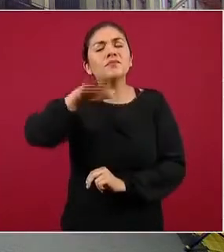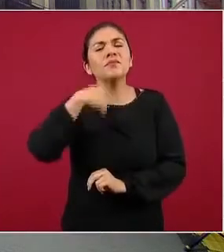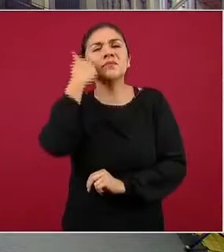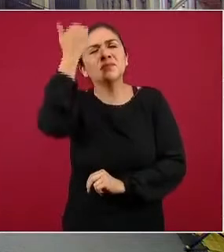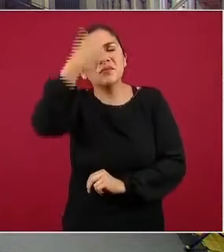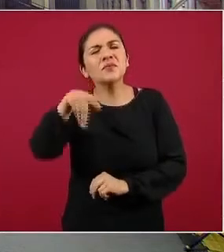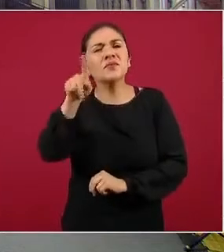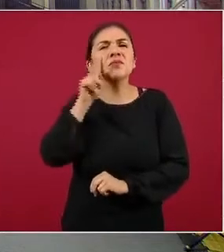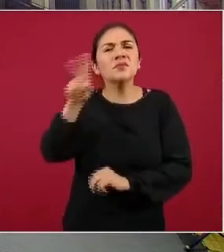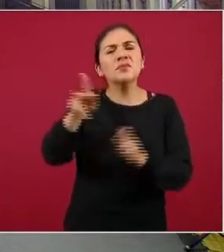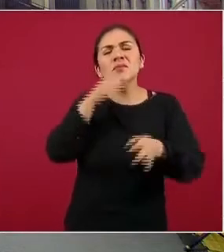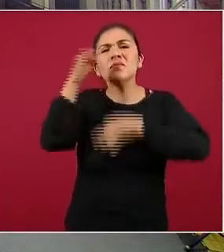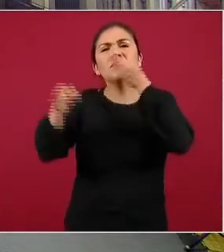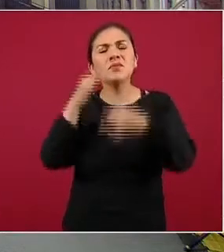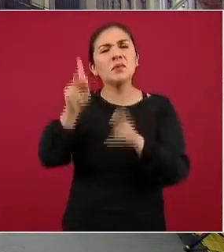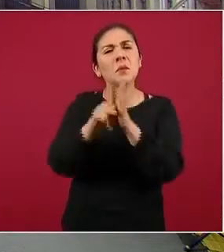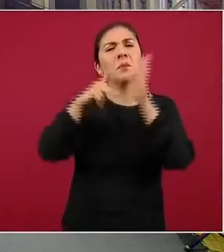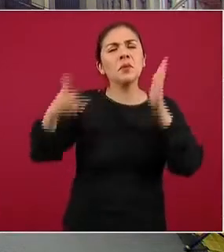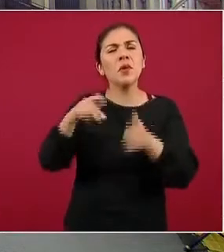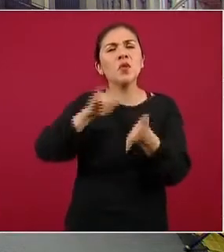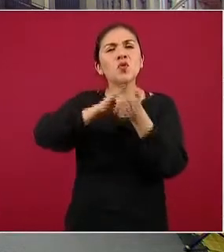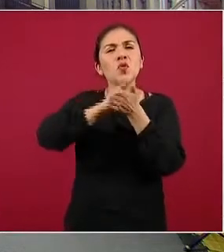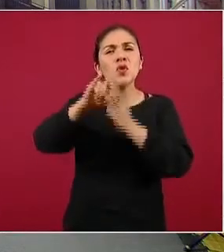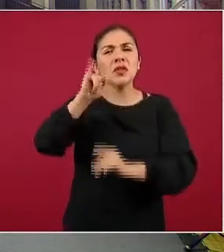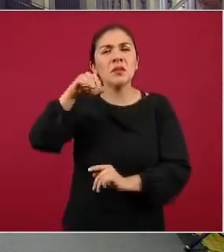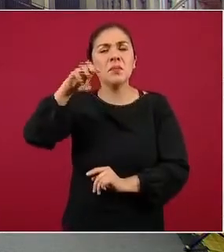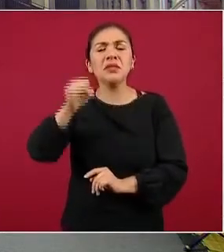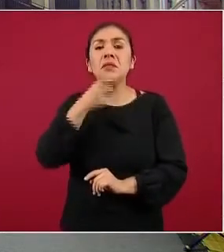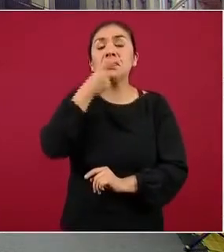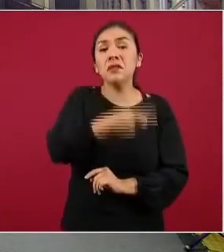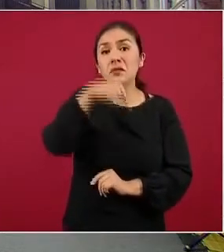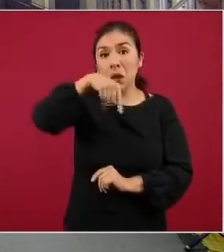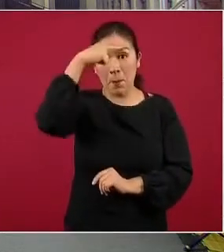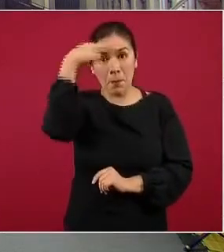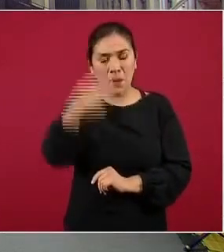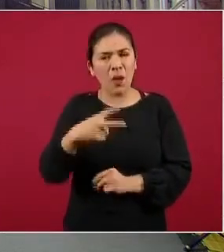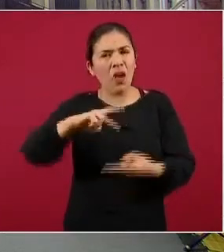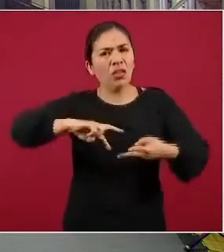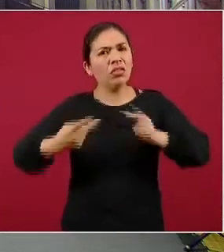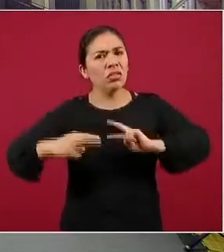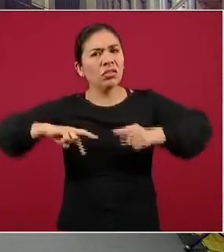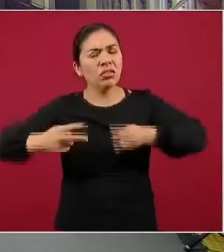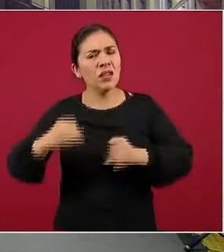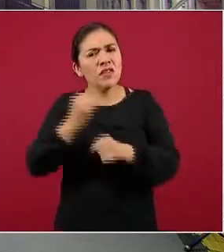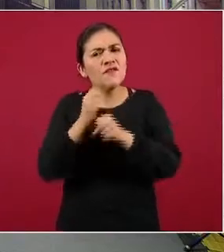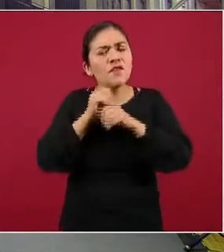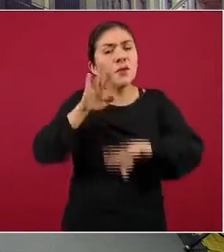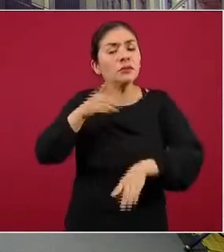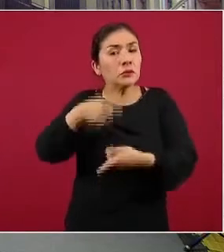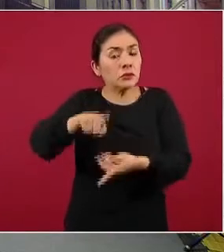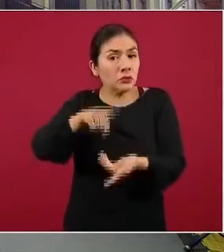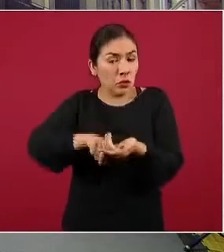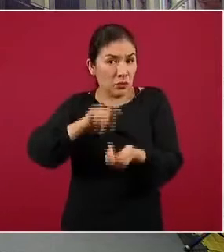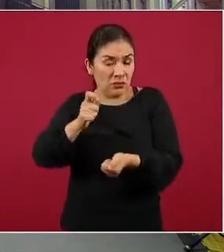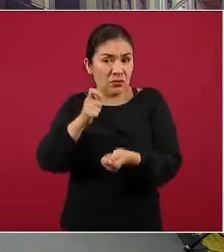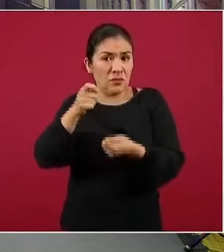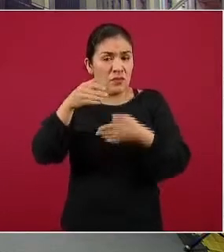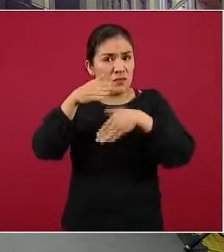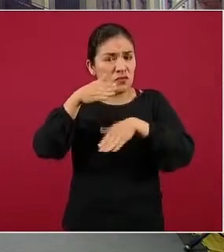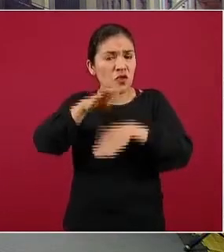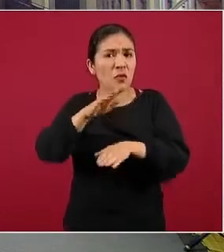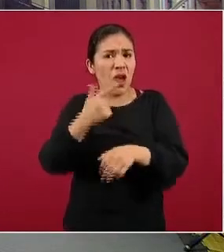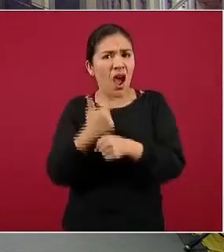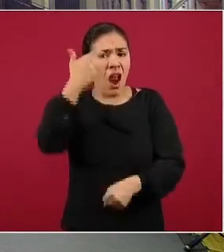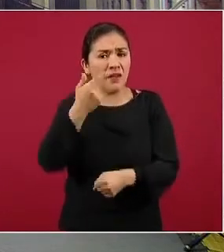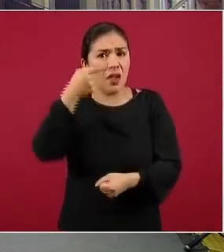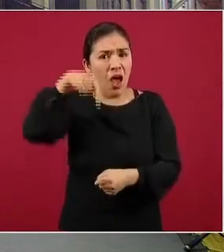la publicación de The New York Times en torno a que México tergiversó los datos sobre la gravedad del coronavirus en la capital.